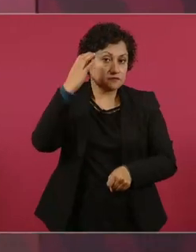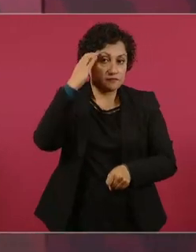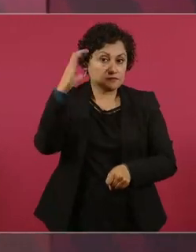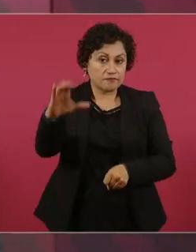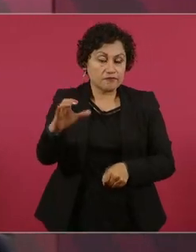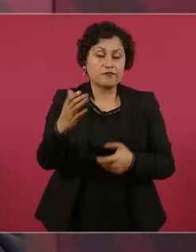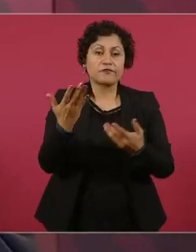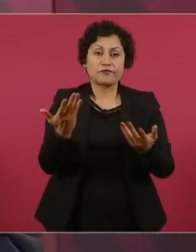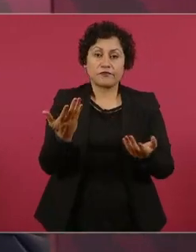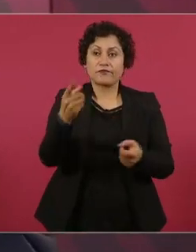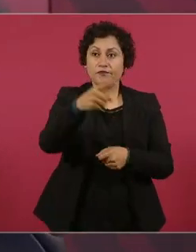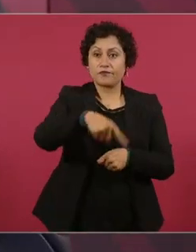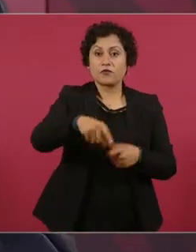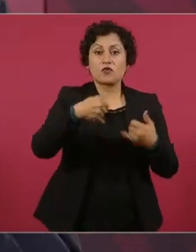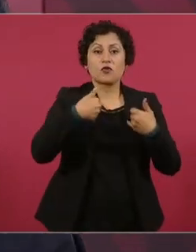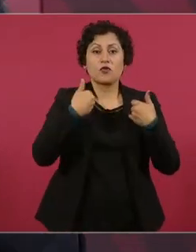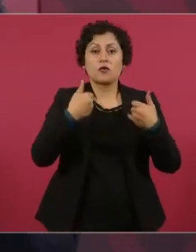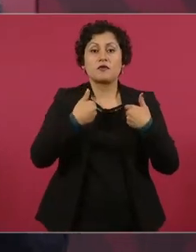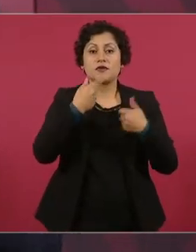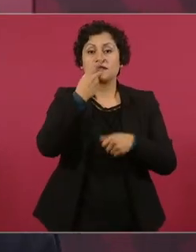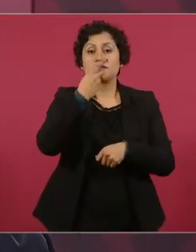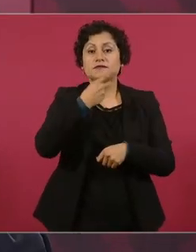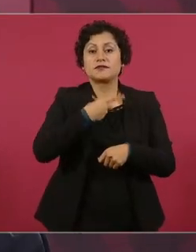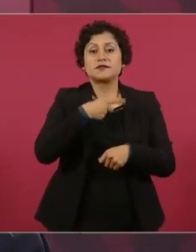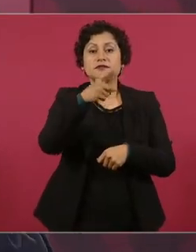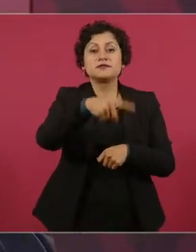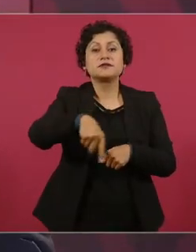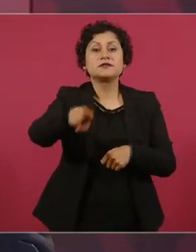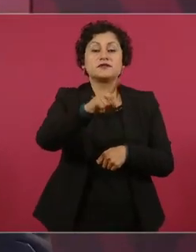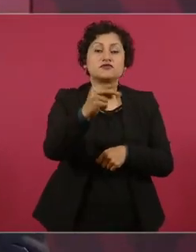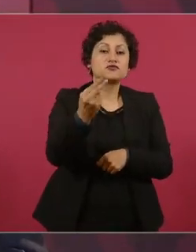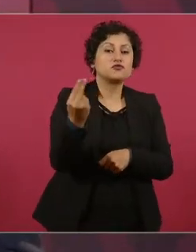el servicio médico,